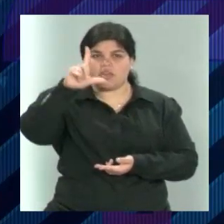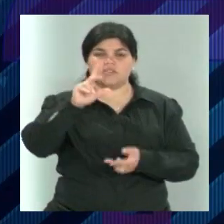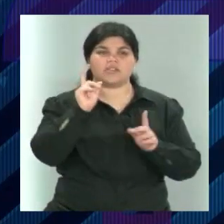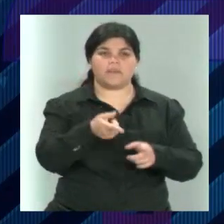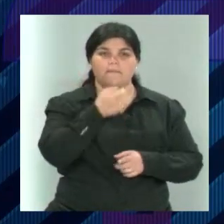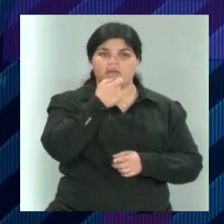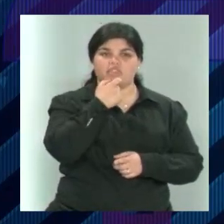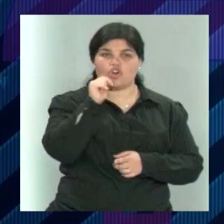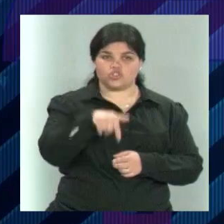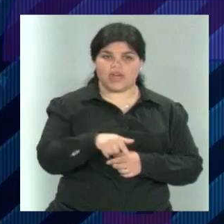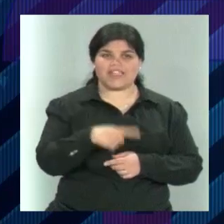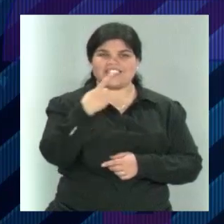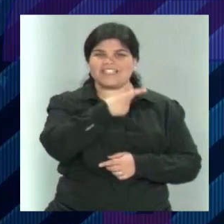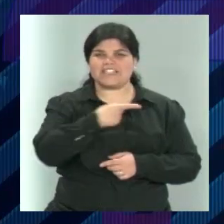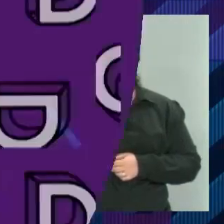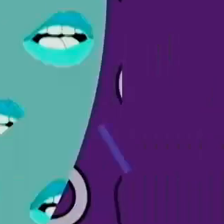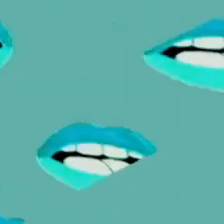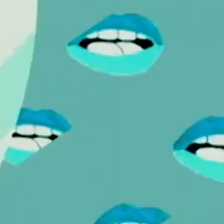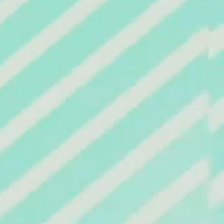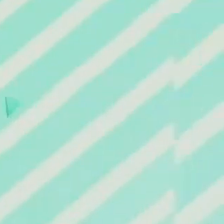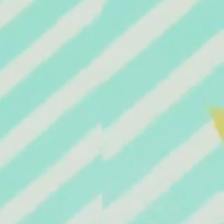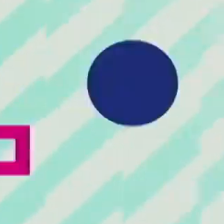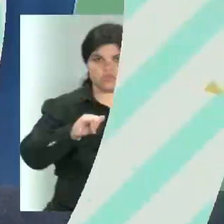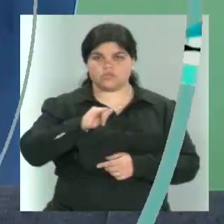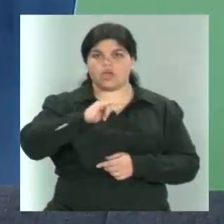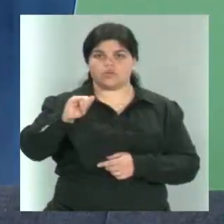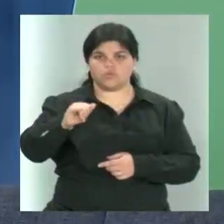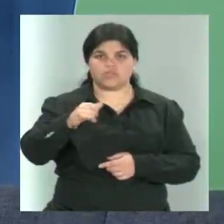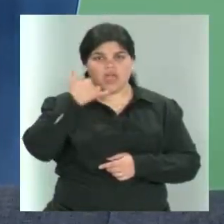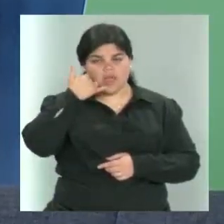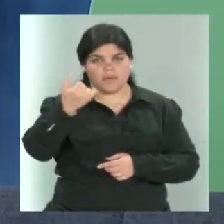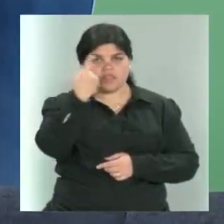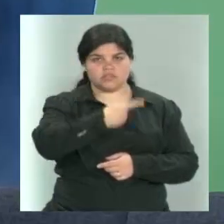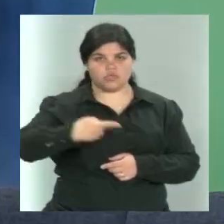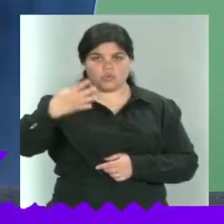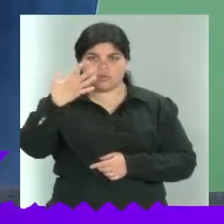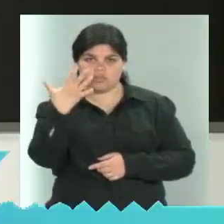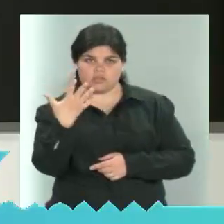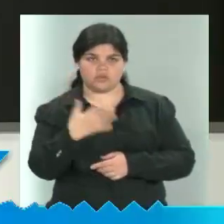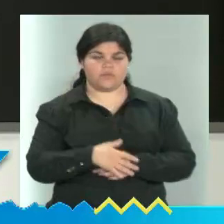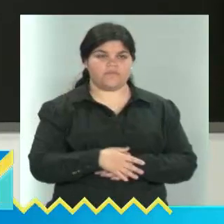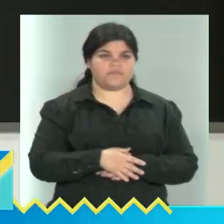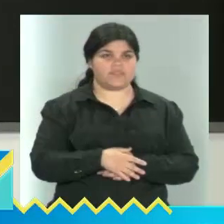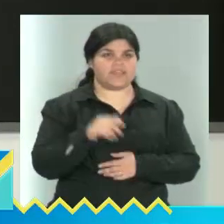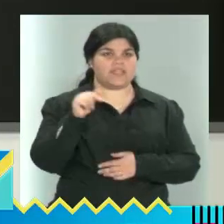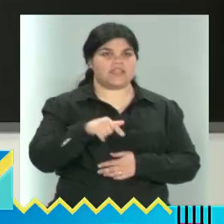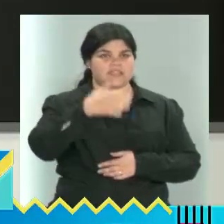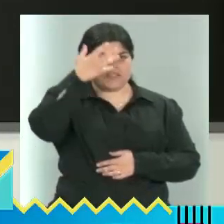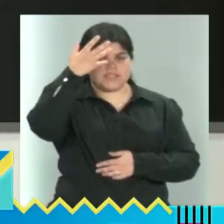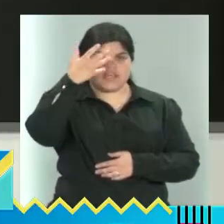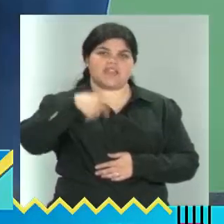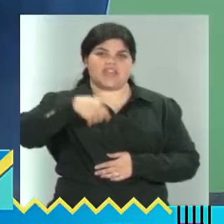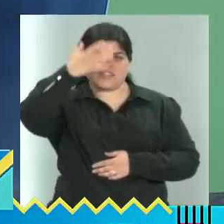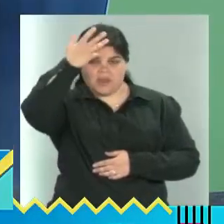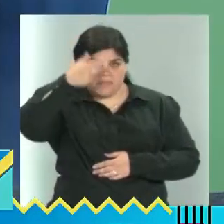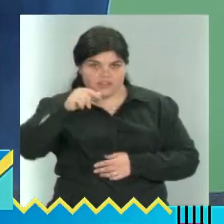2 años recibió 100 denuncias en la línea 145. Así digamos que San Martín no es el San Martín departamento no, de Mendoza, es la